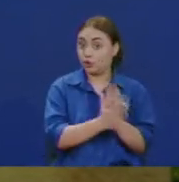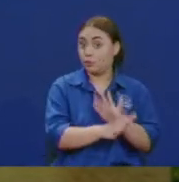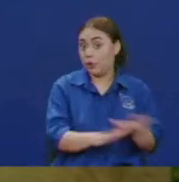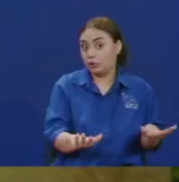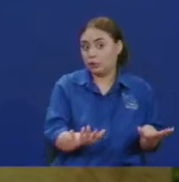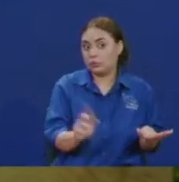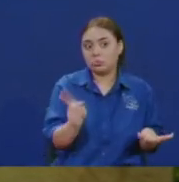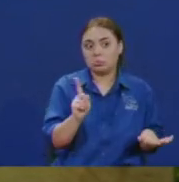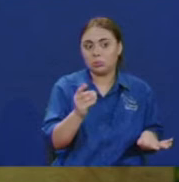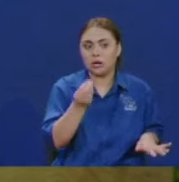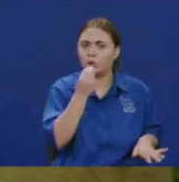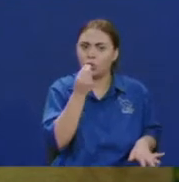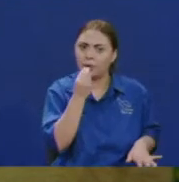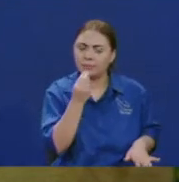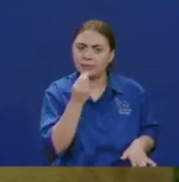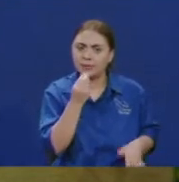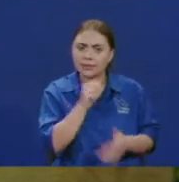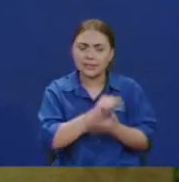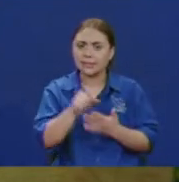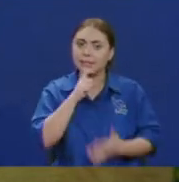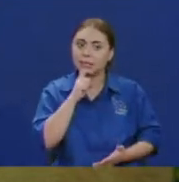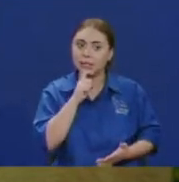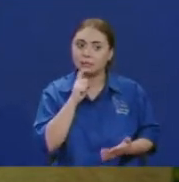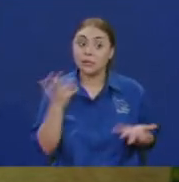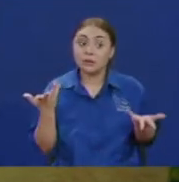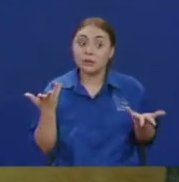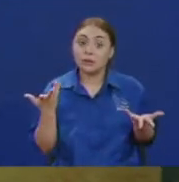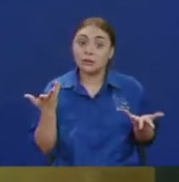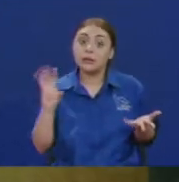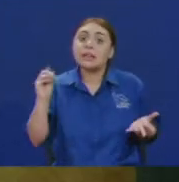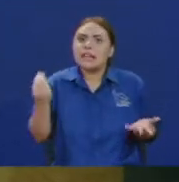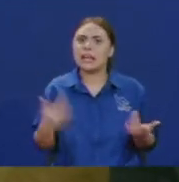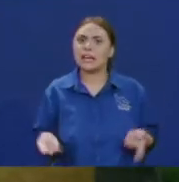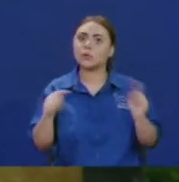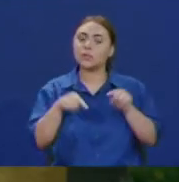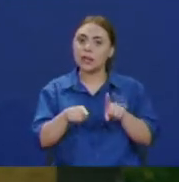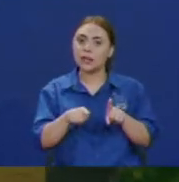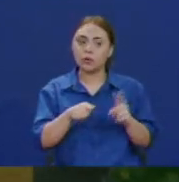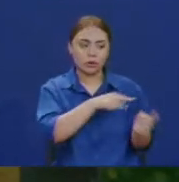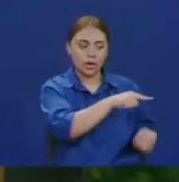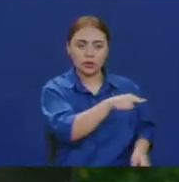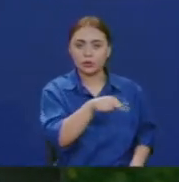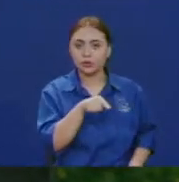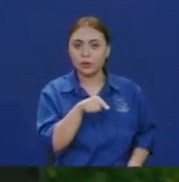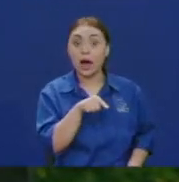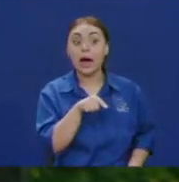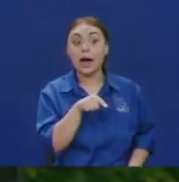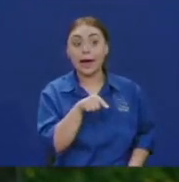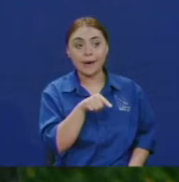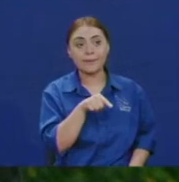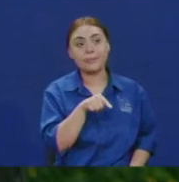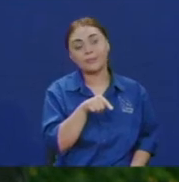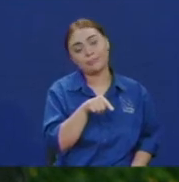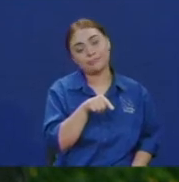Y Romanos capítulo 6 dice, porque digamos la Santa Cena es la continuación del bautismo en agua.